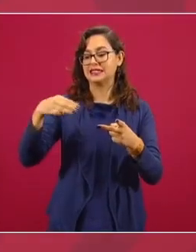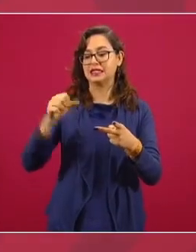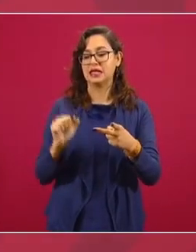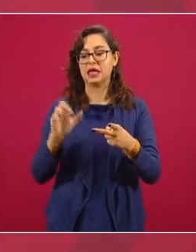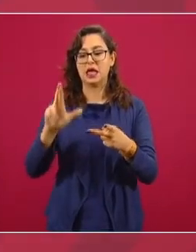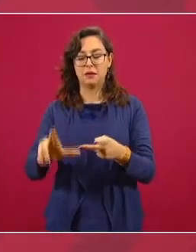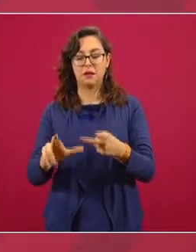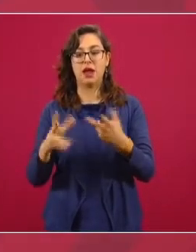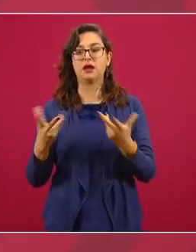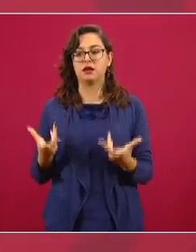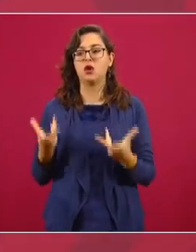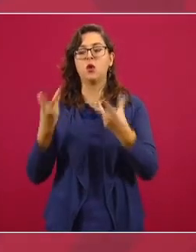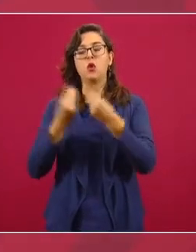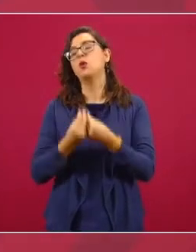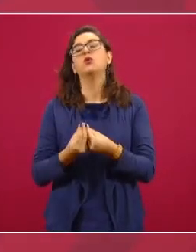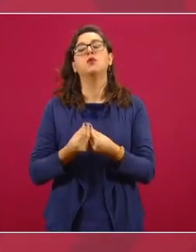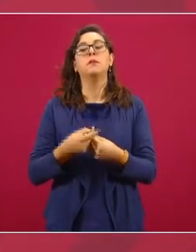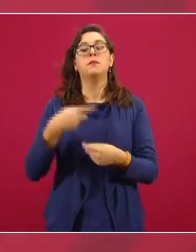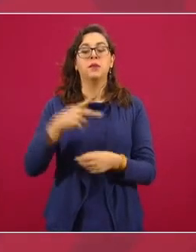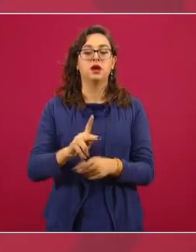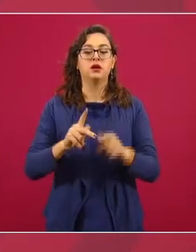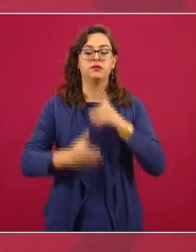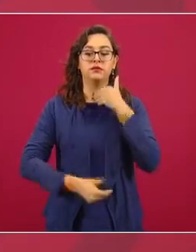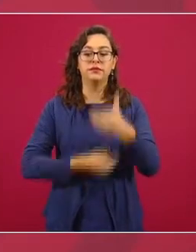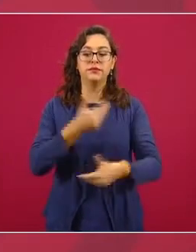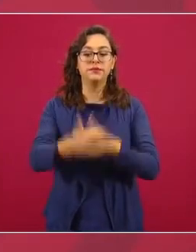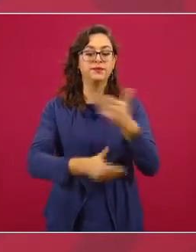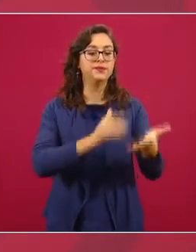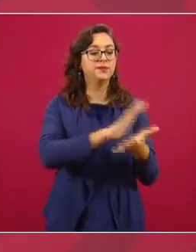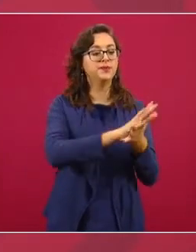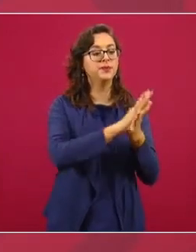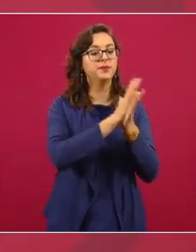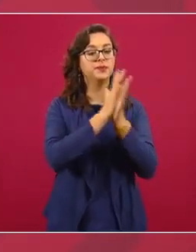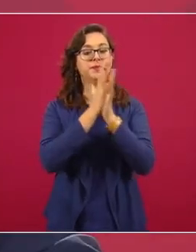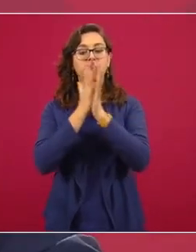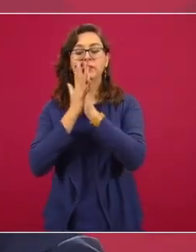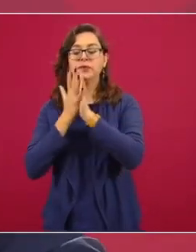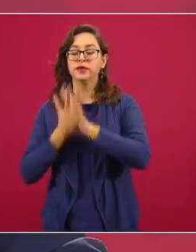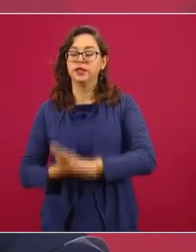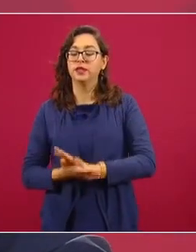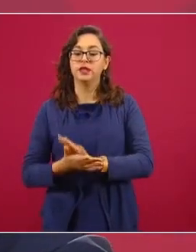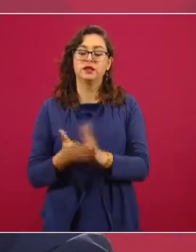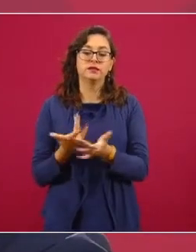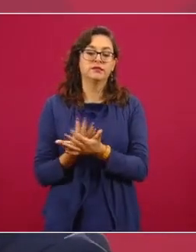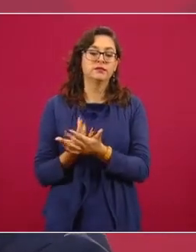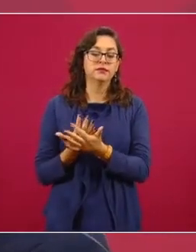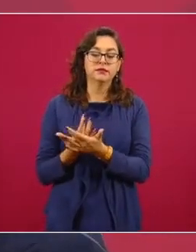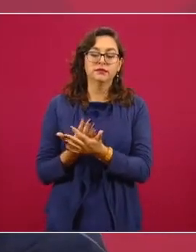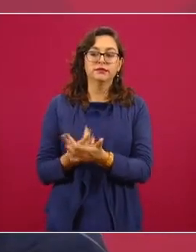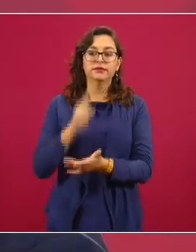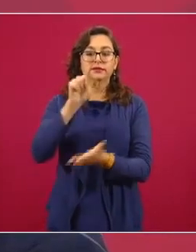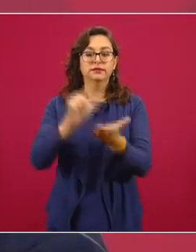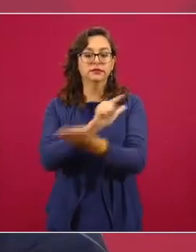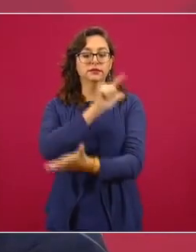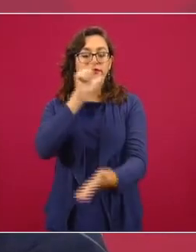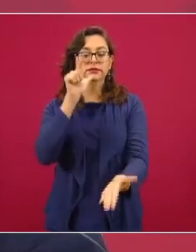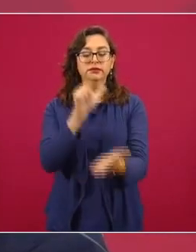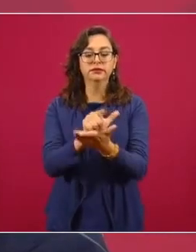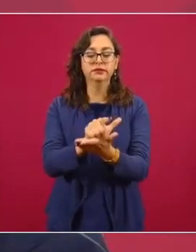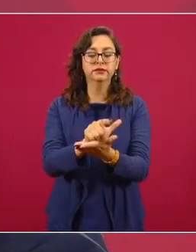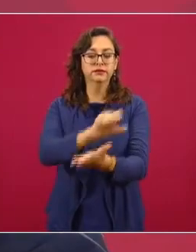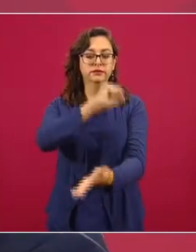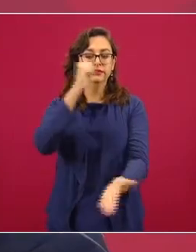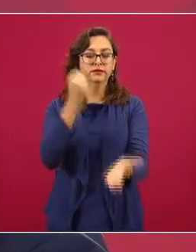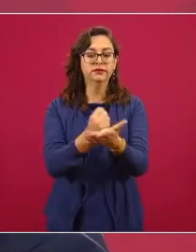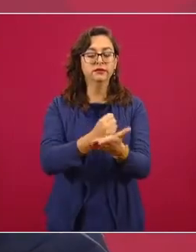de transición hasta que se apruebe la ley que le dé a la Secretaría de